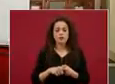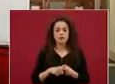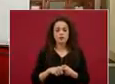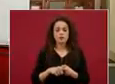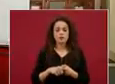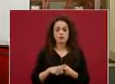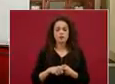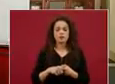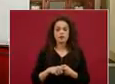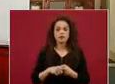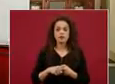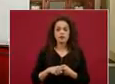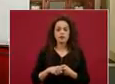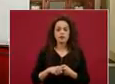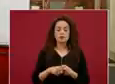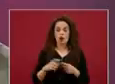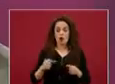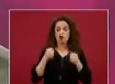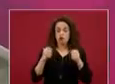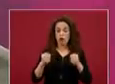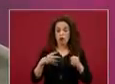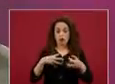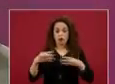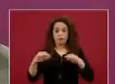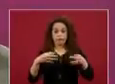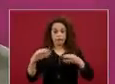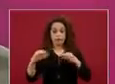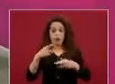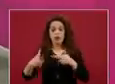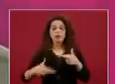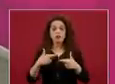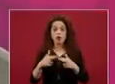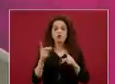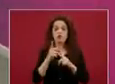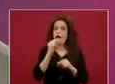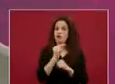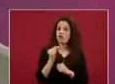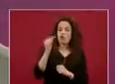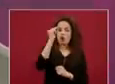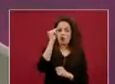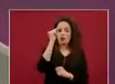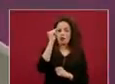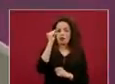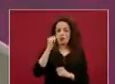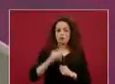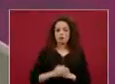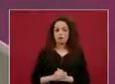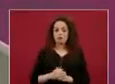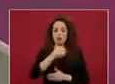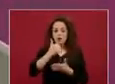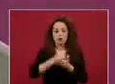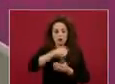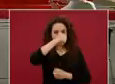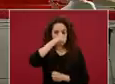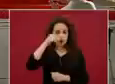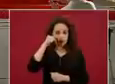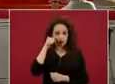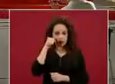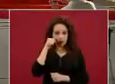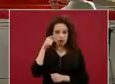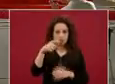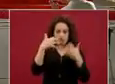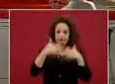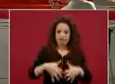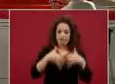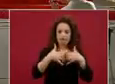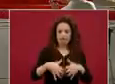transmisión intensa en una de sus regiones, que es la región norte, hacia particularmente Ciudad Juárez y la zona de las